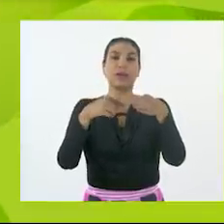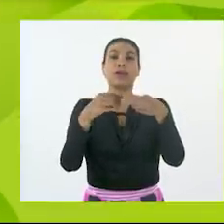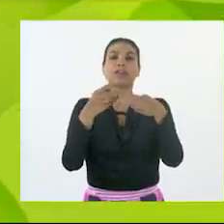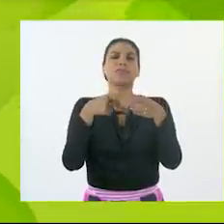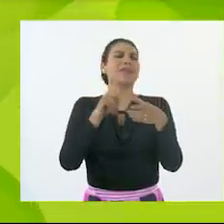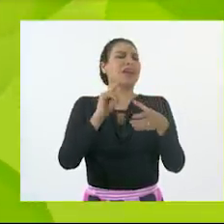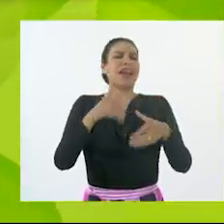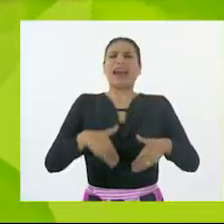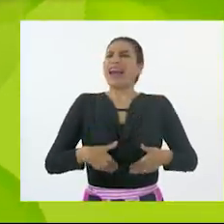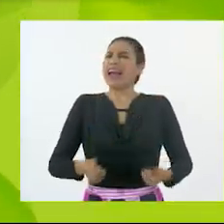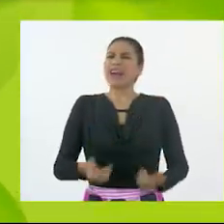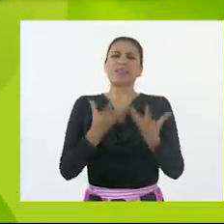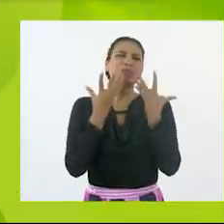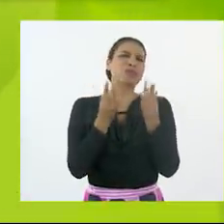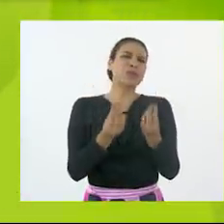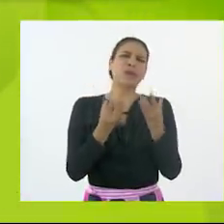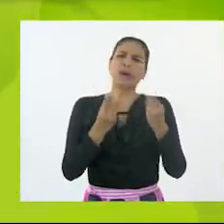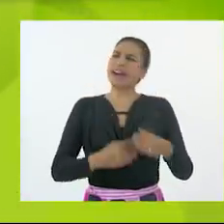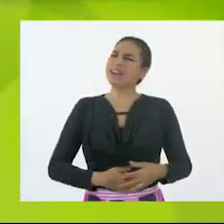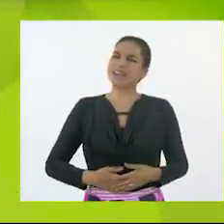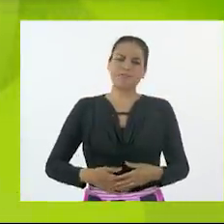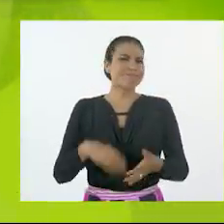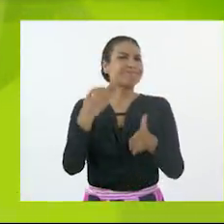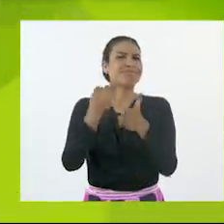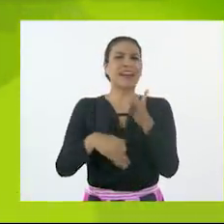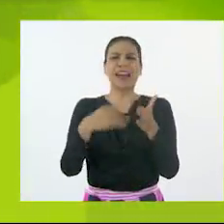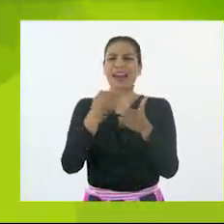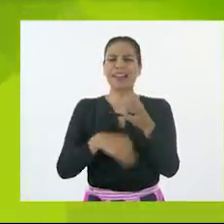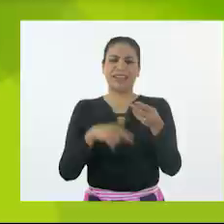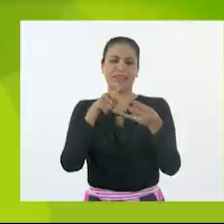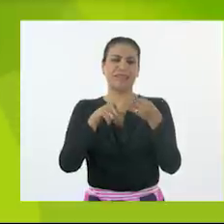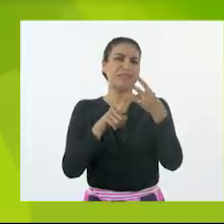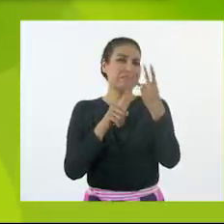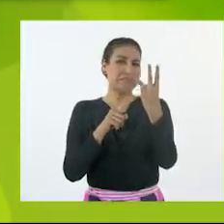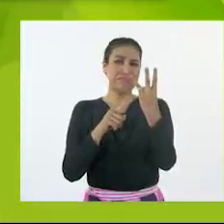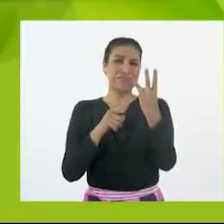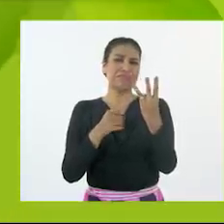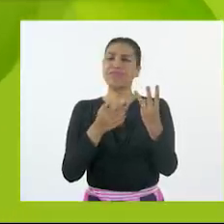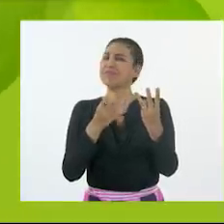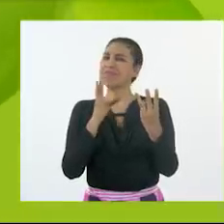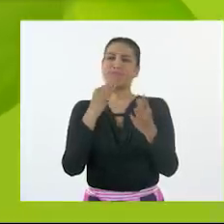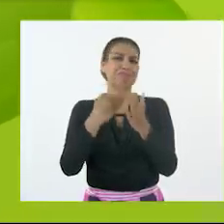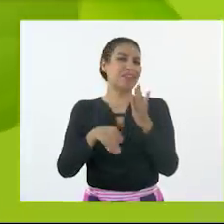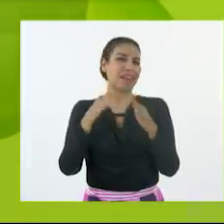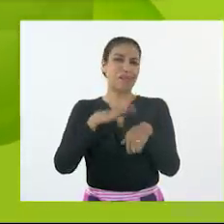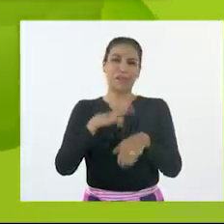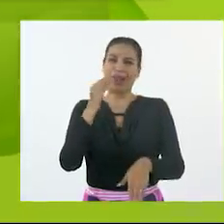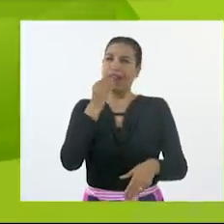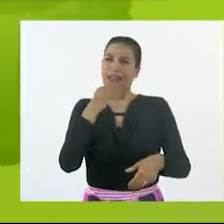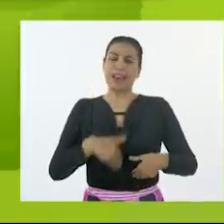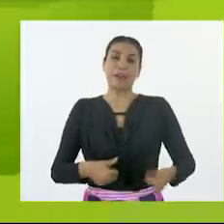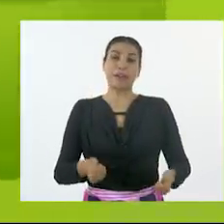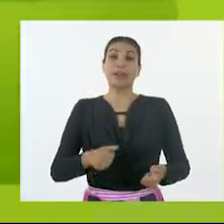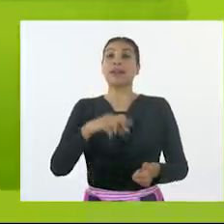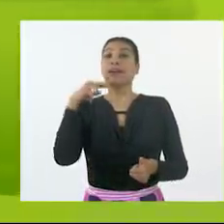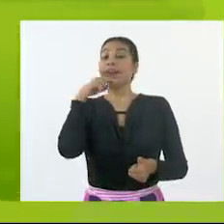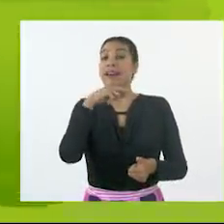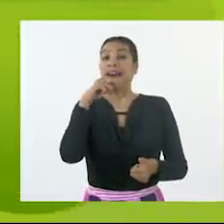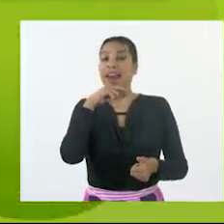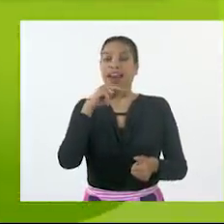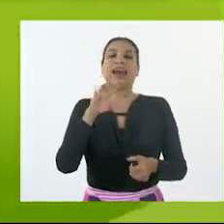mucha hambre. No le bastaban tres ratones. Pronto